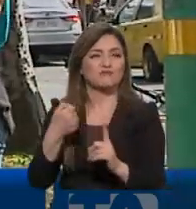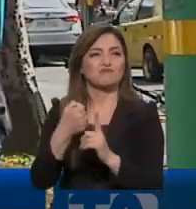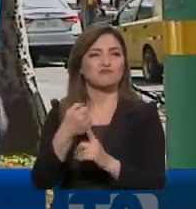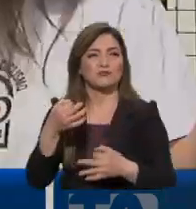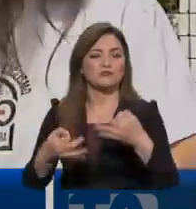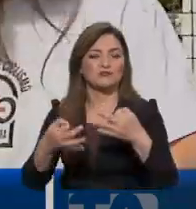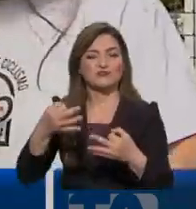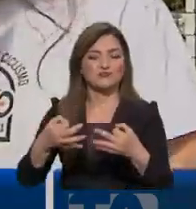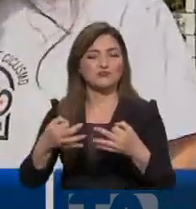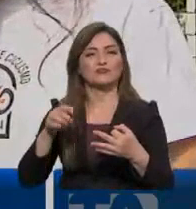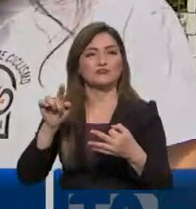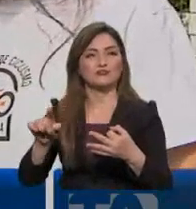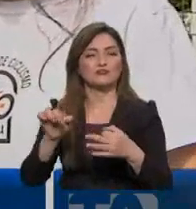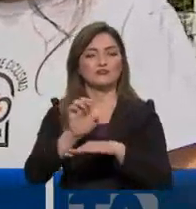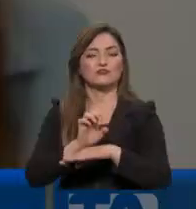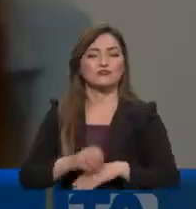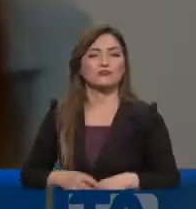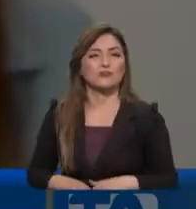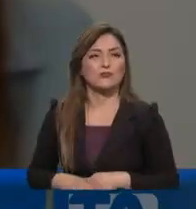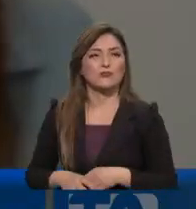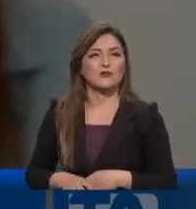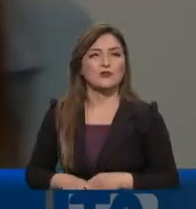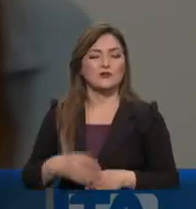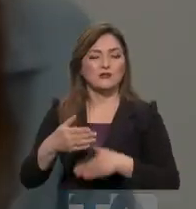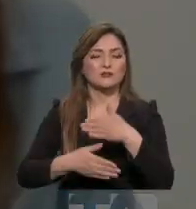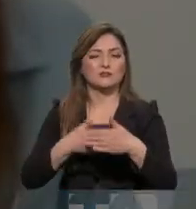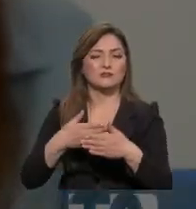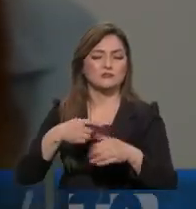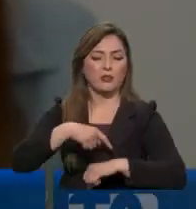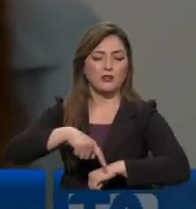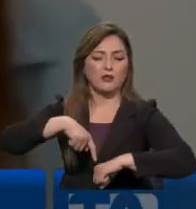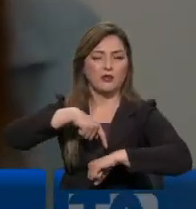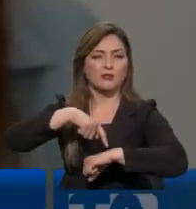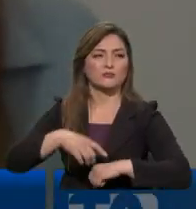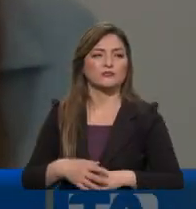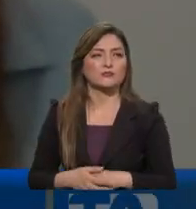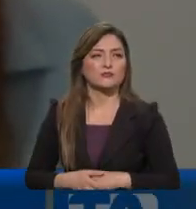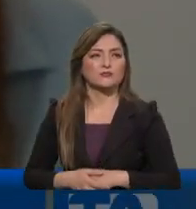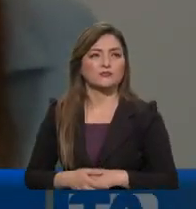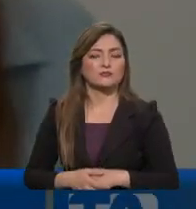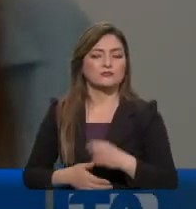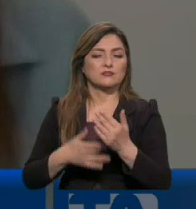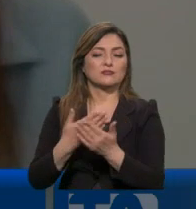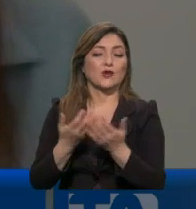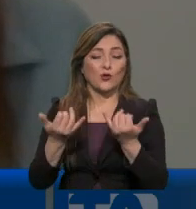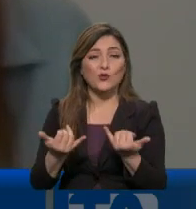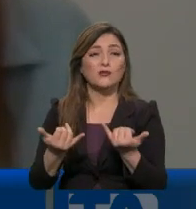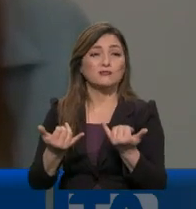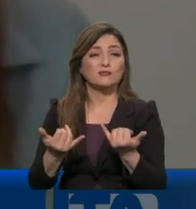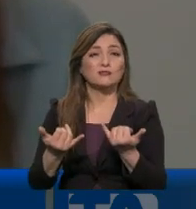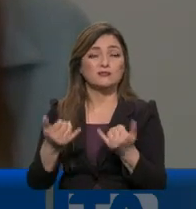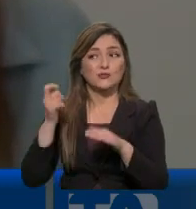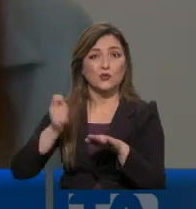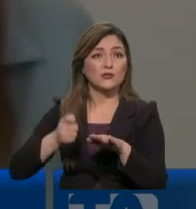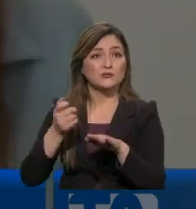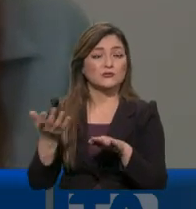justicia en los tribunales del Ecuador. El proceso ha sido súper largo. y llegar al momento final y ver que nuestros